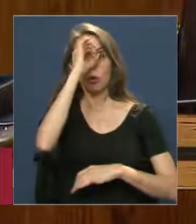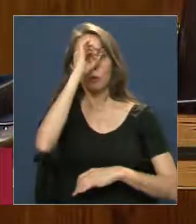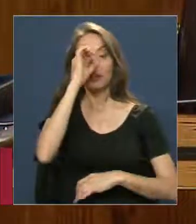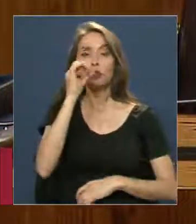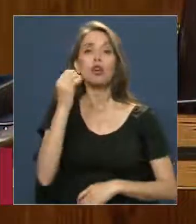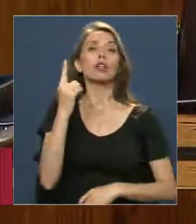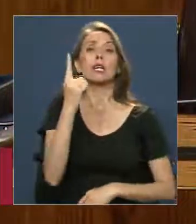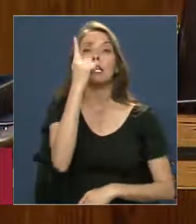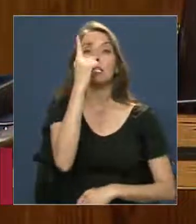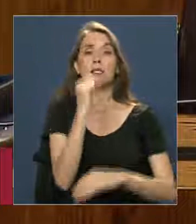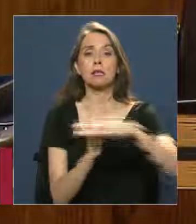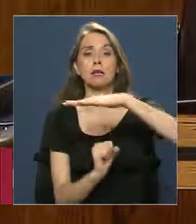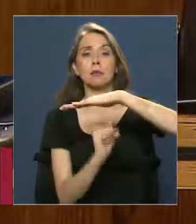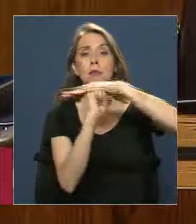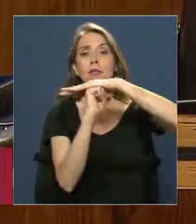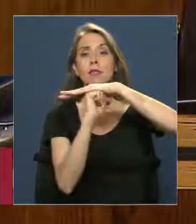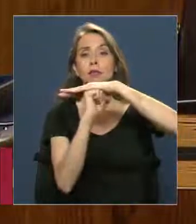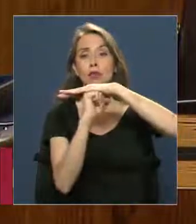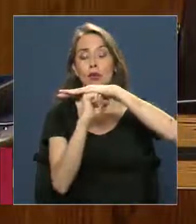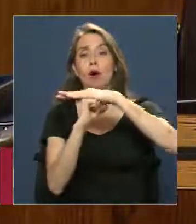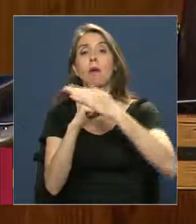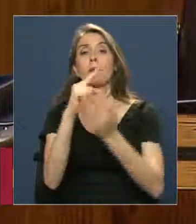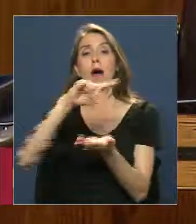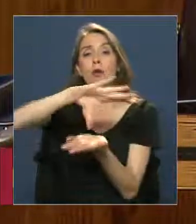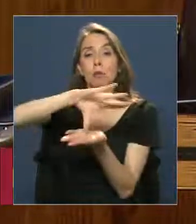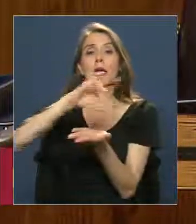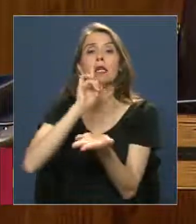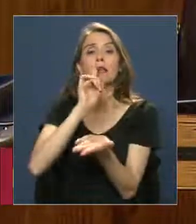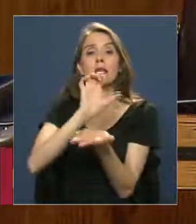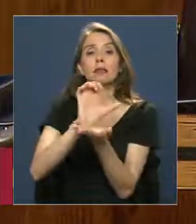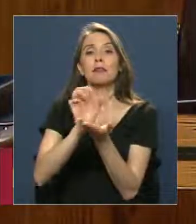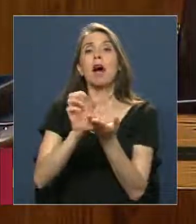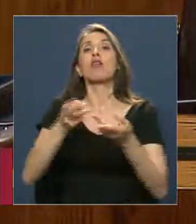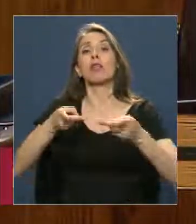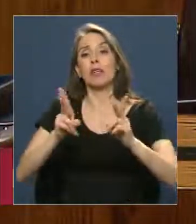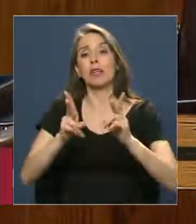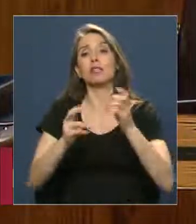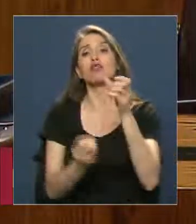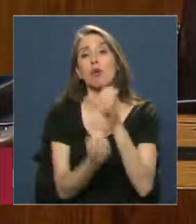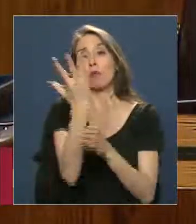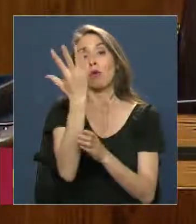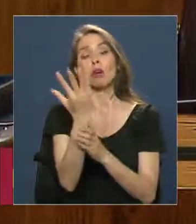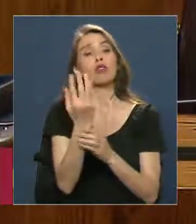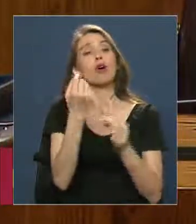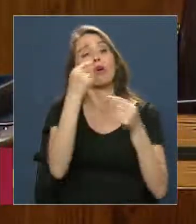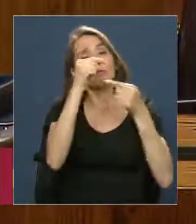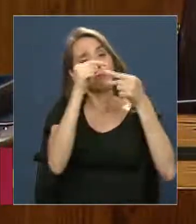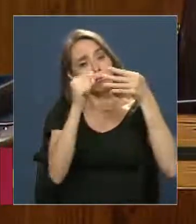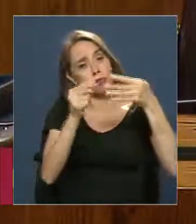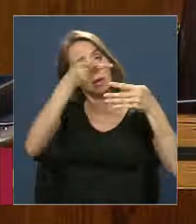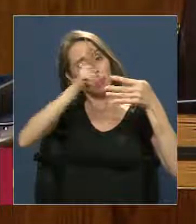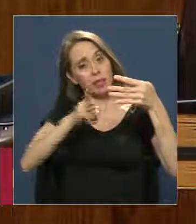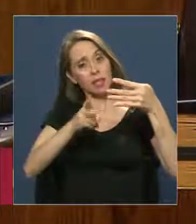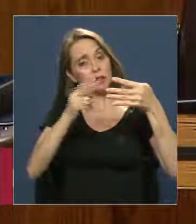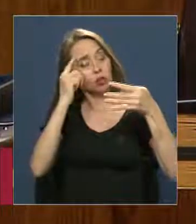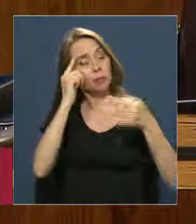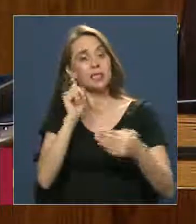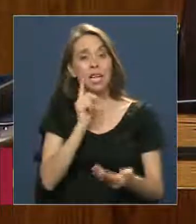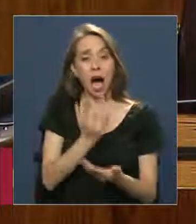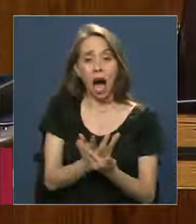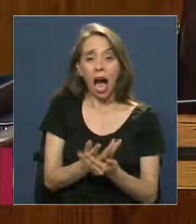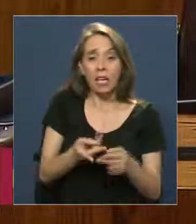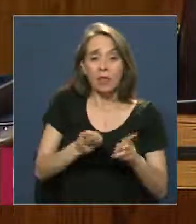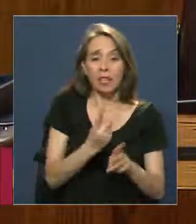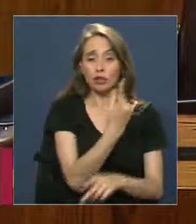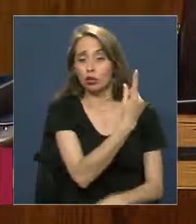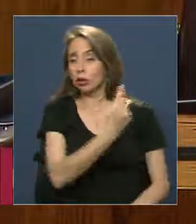Derecho democrático contemporáneo. Y por cierto, como todos los derechos, no hay derechos absolutos,